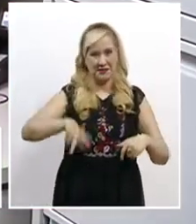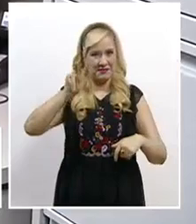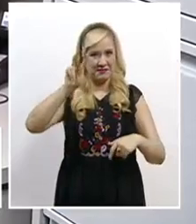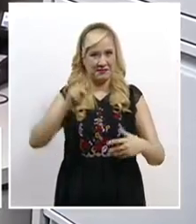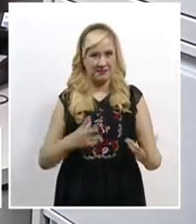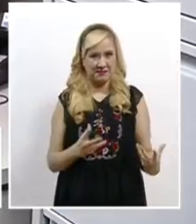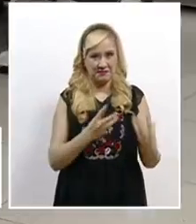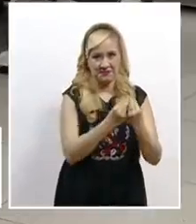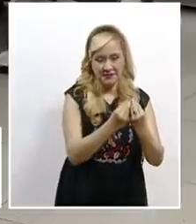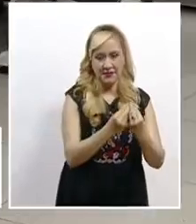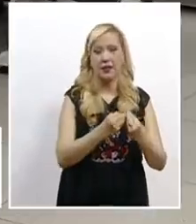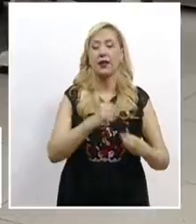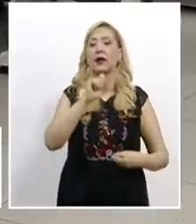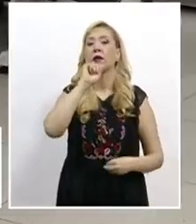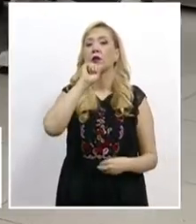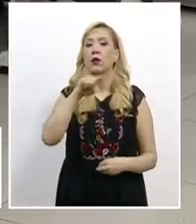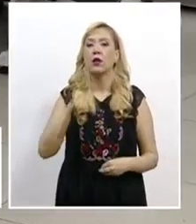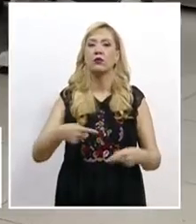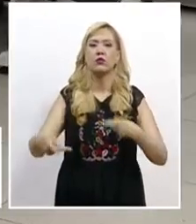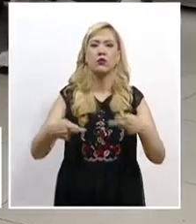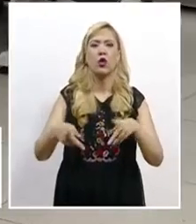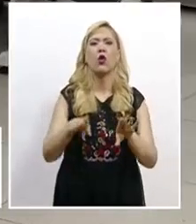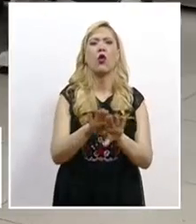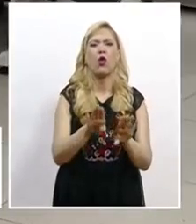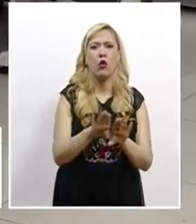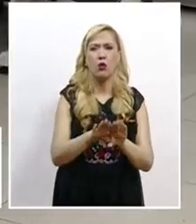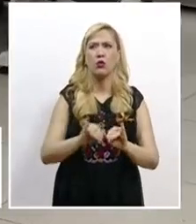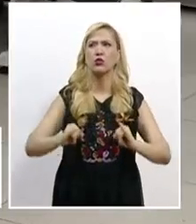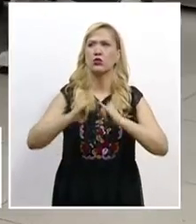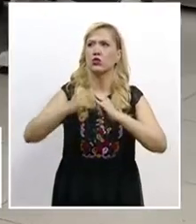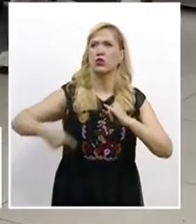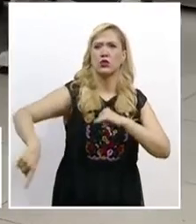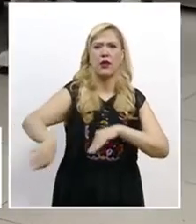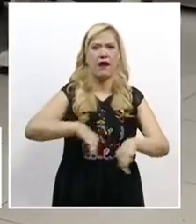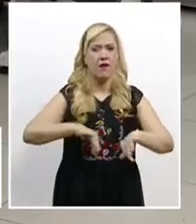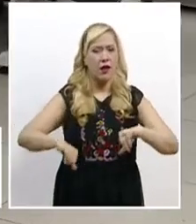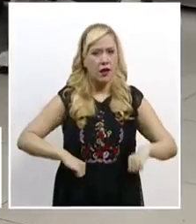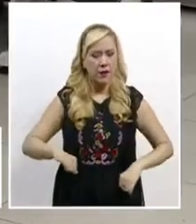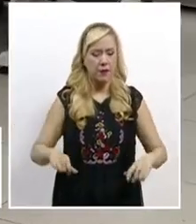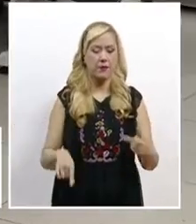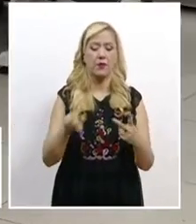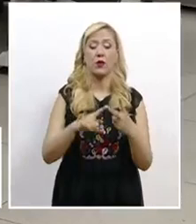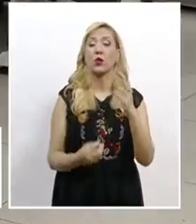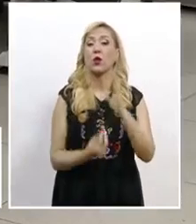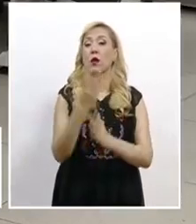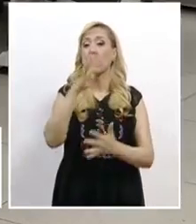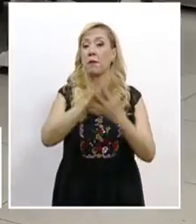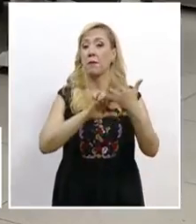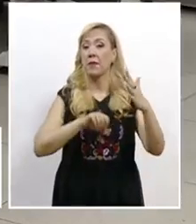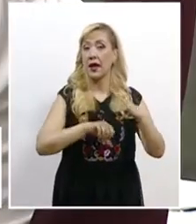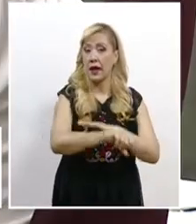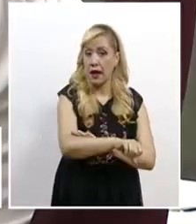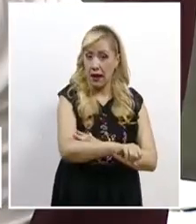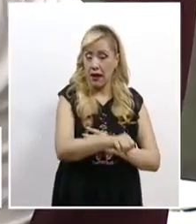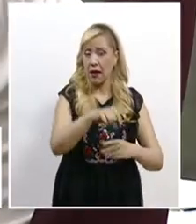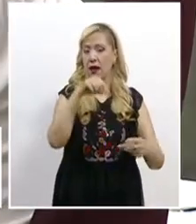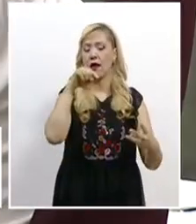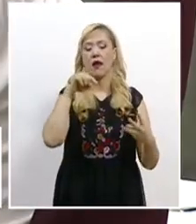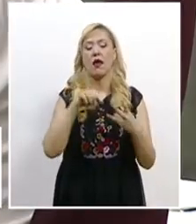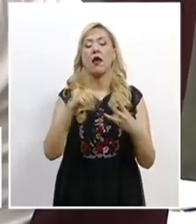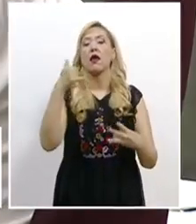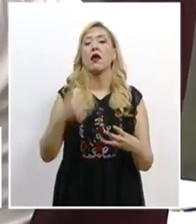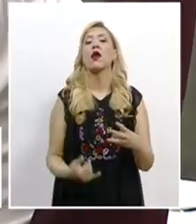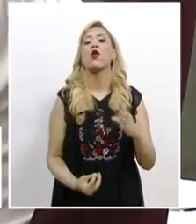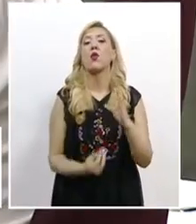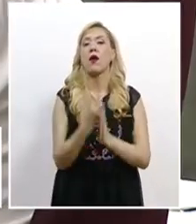Coordinación General de Planeación Institucional, las unidades para la consolidación del nuevo sistema de justicia penal y para la implementación de la reforma